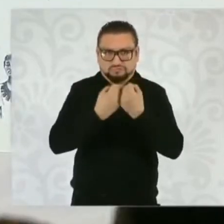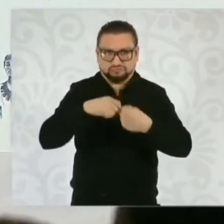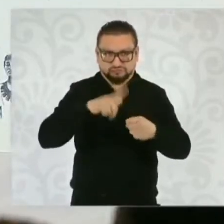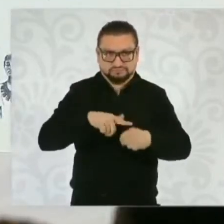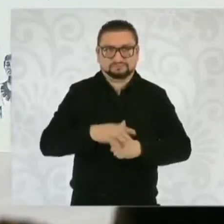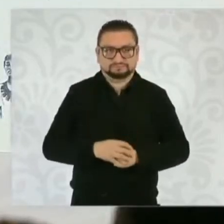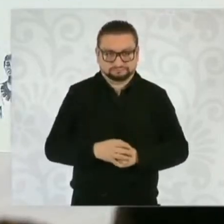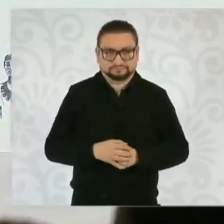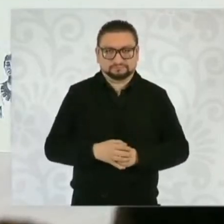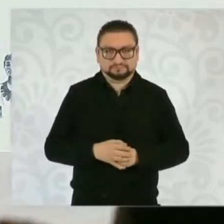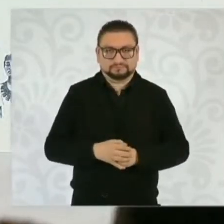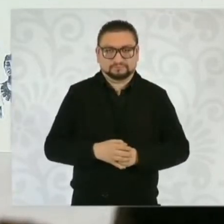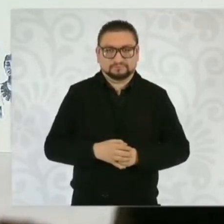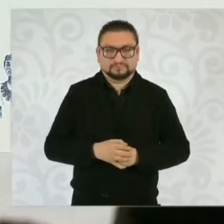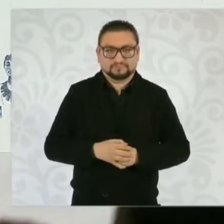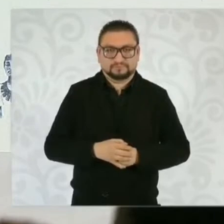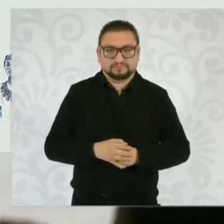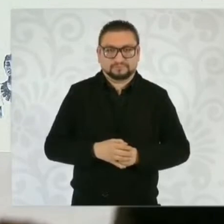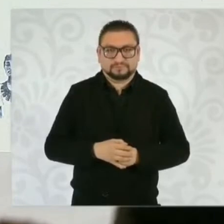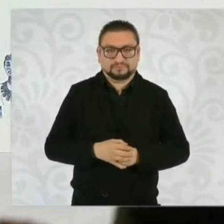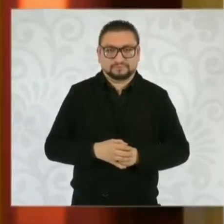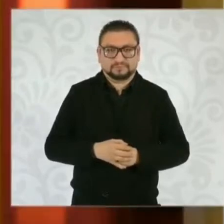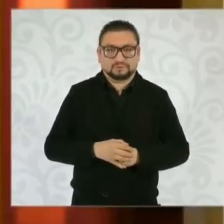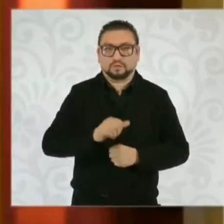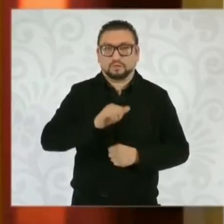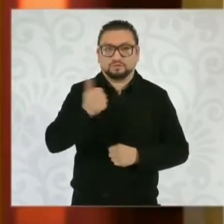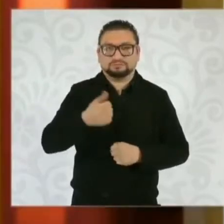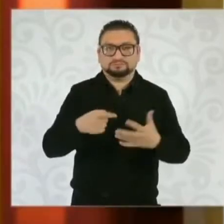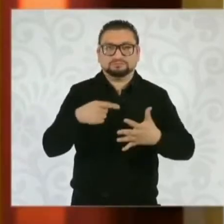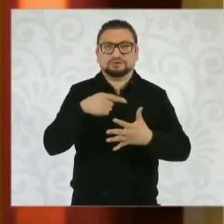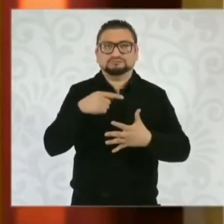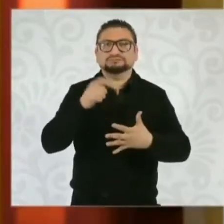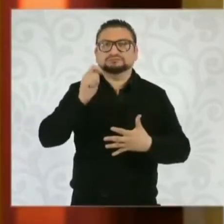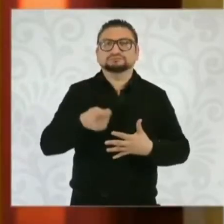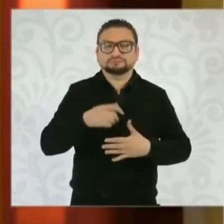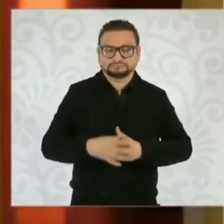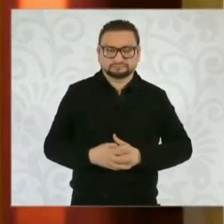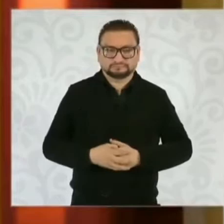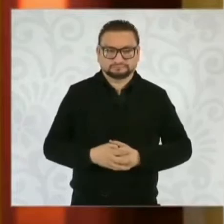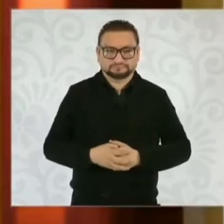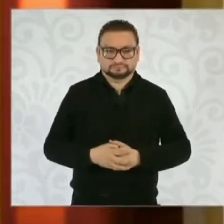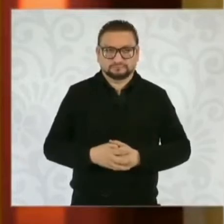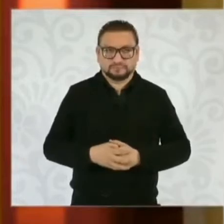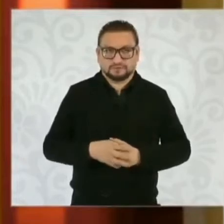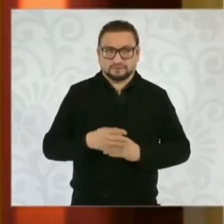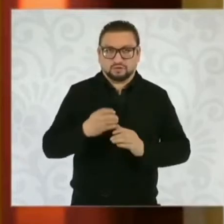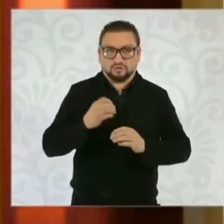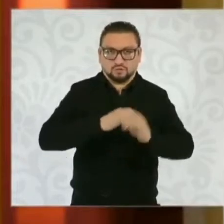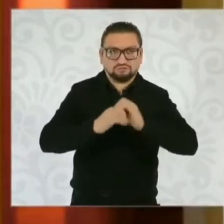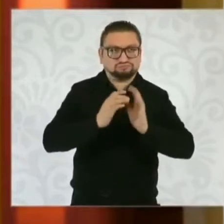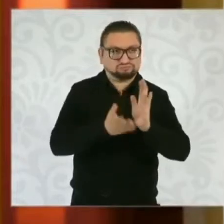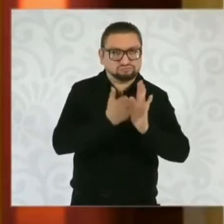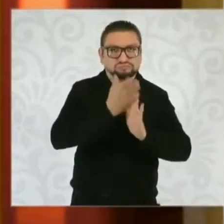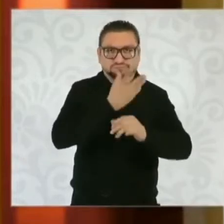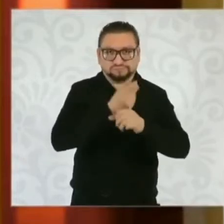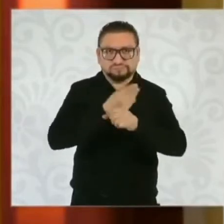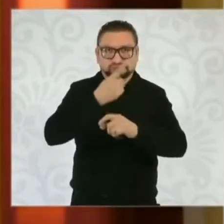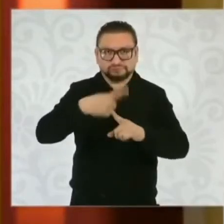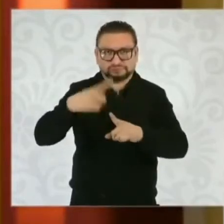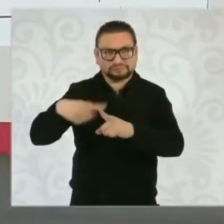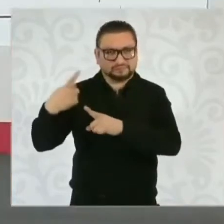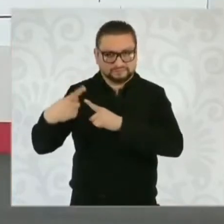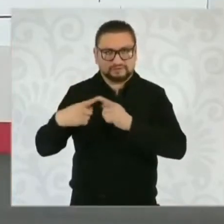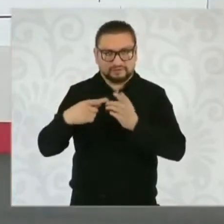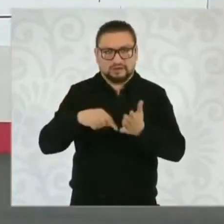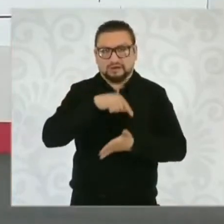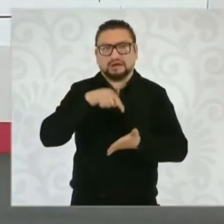social. Adelante. Luego, en 5º lugar, llevar a cabo obras de mantenimiento mayor. En